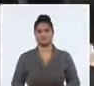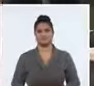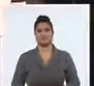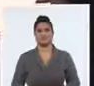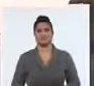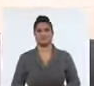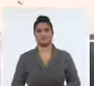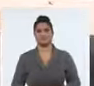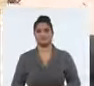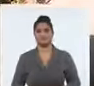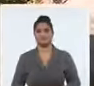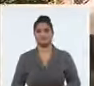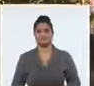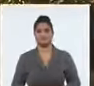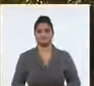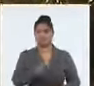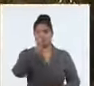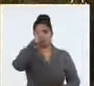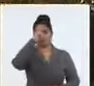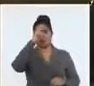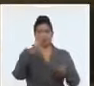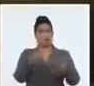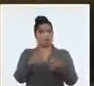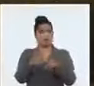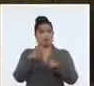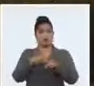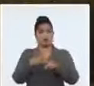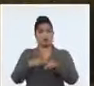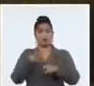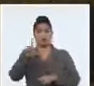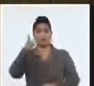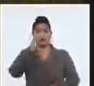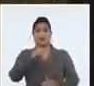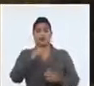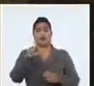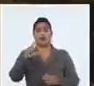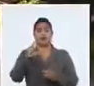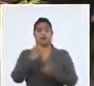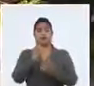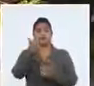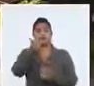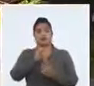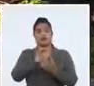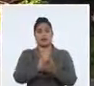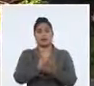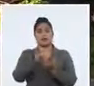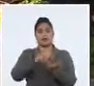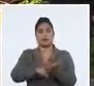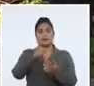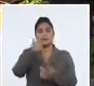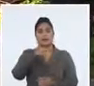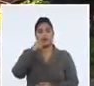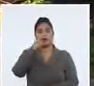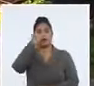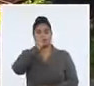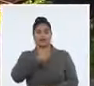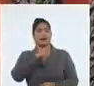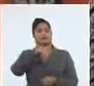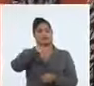Desde el Policlínico de la Campana llegaron las vacunas para cubrir la tercera jornada en la comunidad